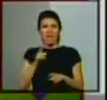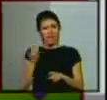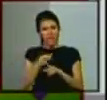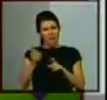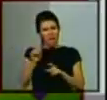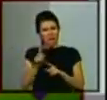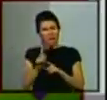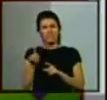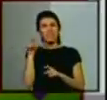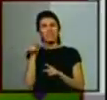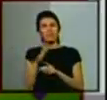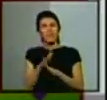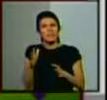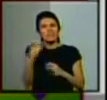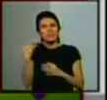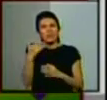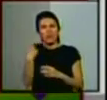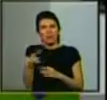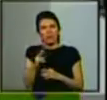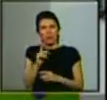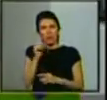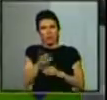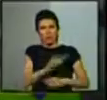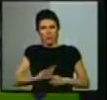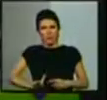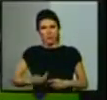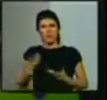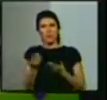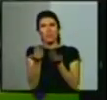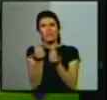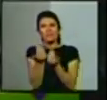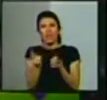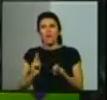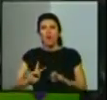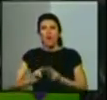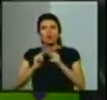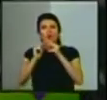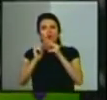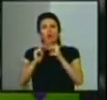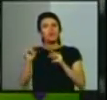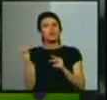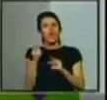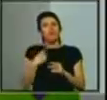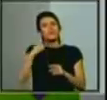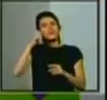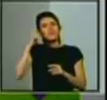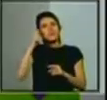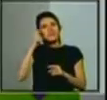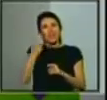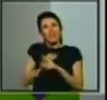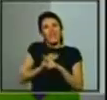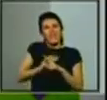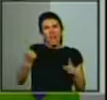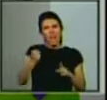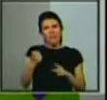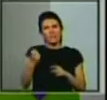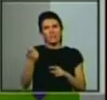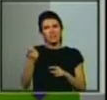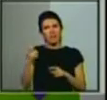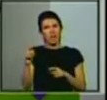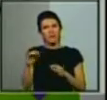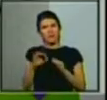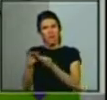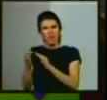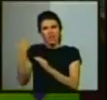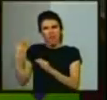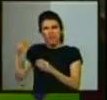Mandela. La necesidad de poder reconstruir, no para vengarse por lo ocurrido, sino por el contrario, para